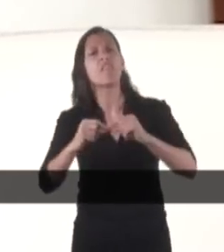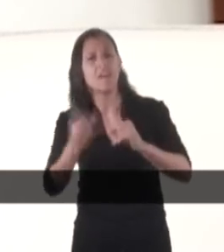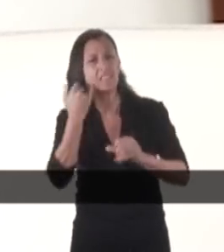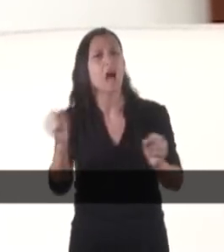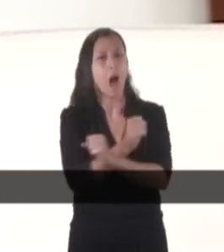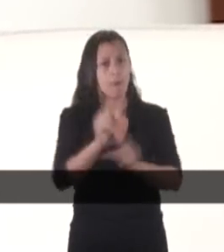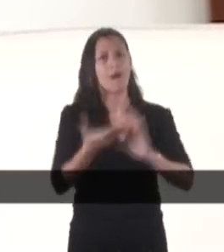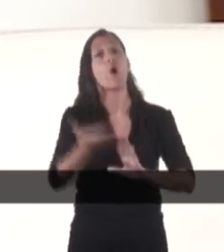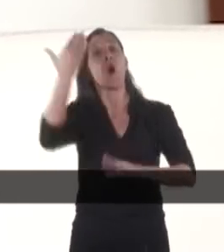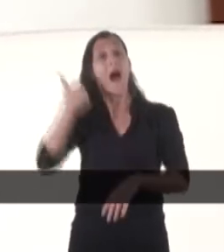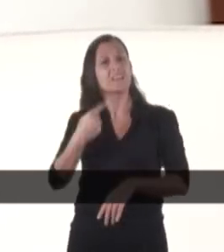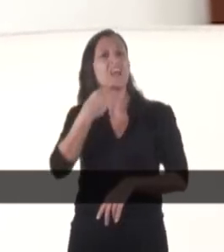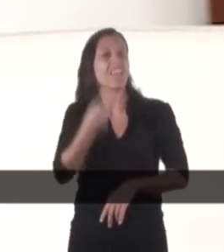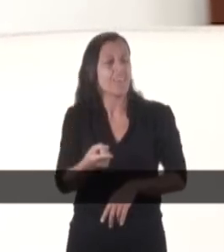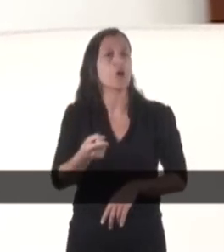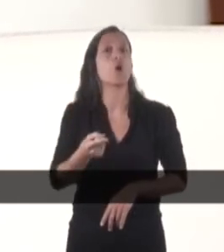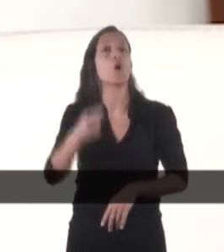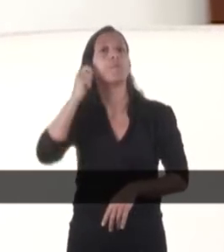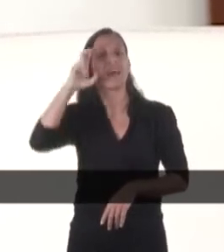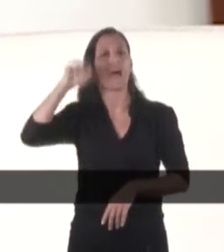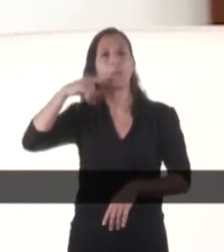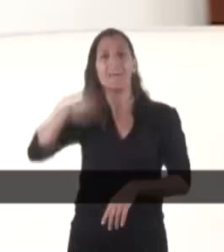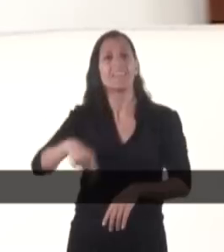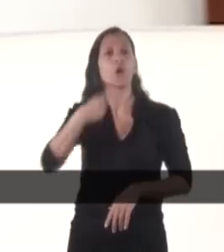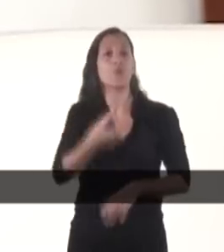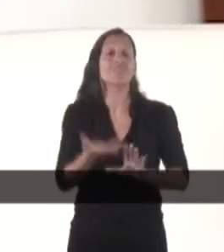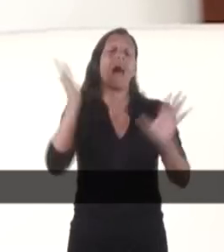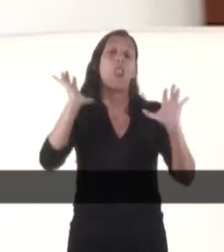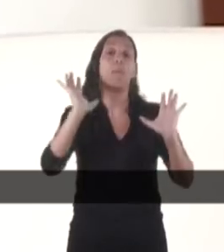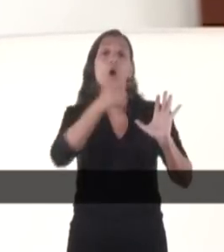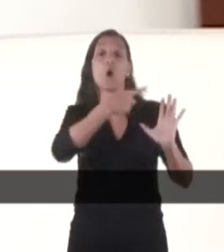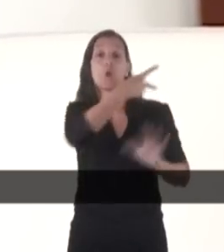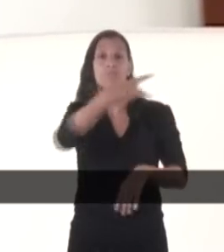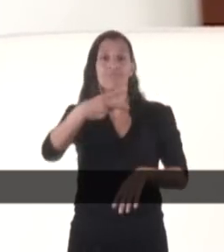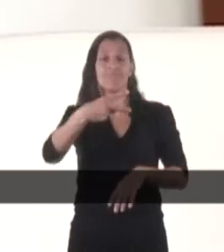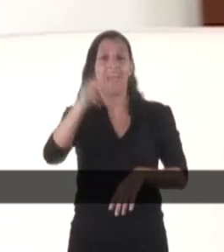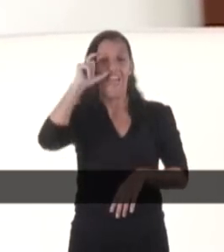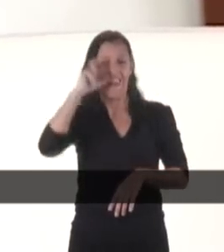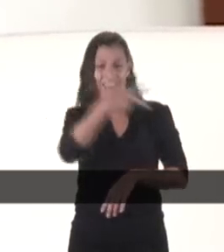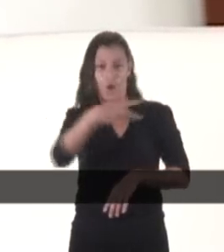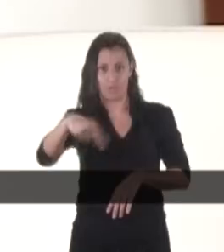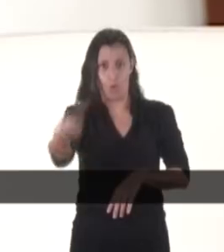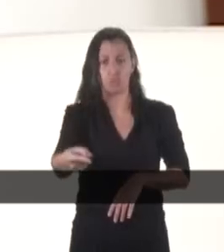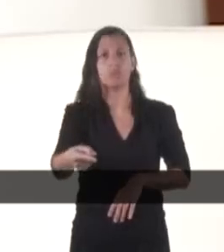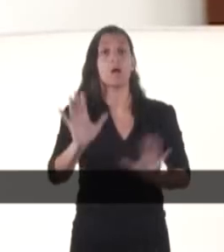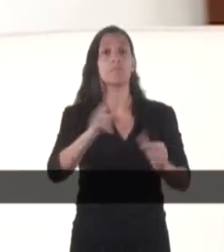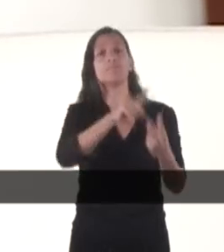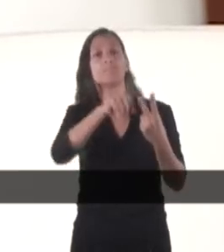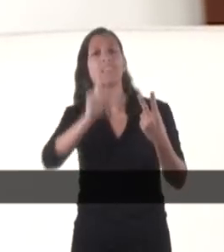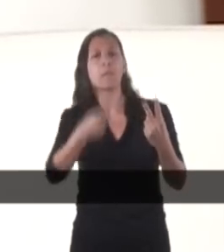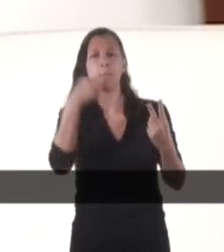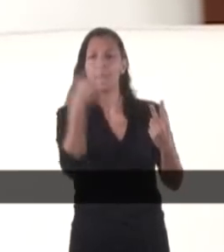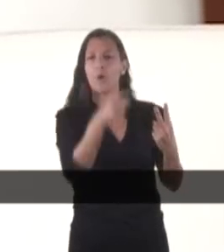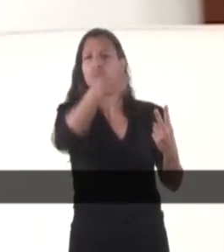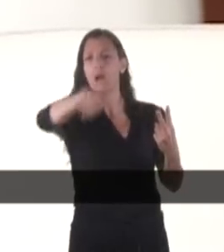Germán Martínez adelantó en alguna entrevista que probablemente sea para la segunda quincena de enero, eso por un lado. Y por otro lado, alguna